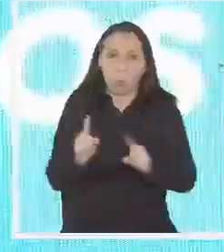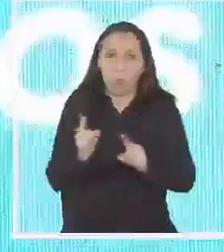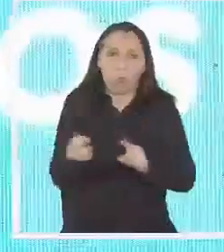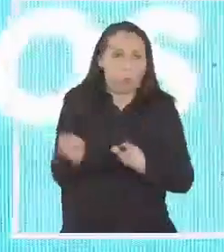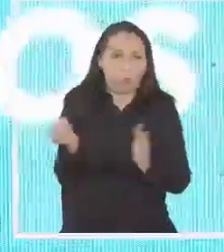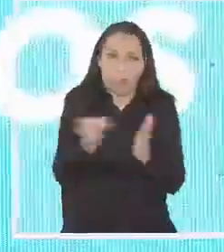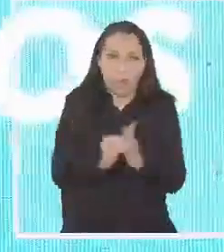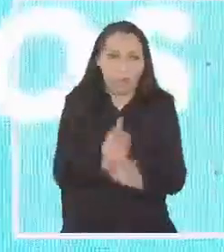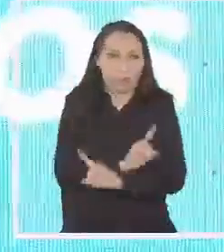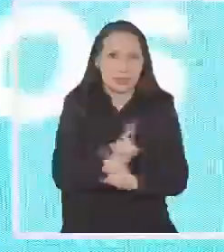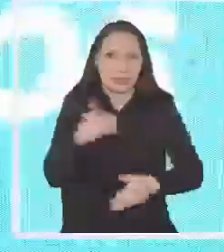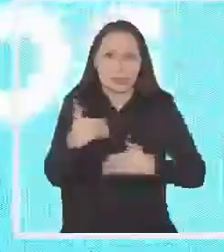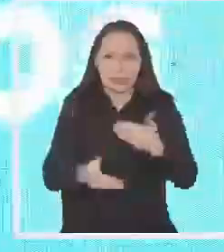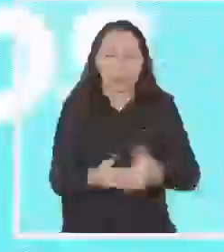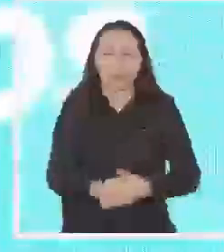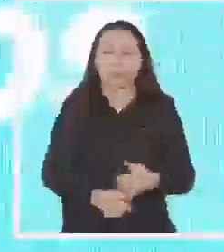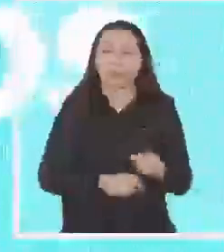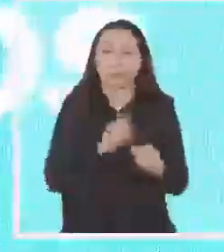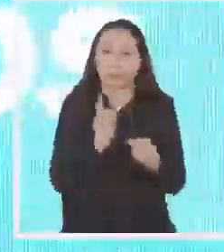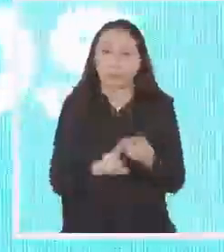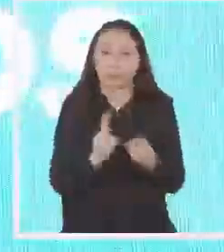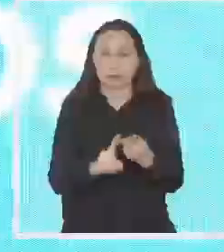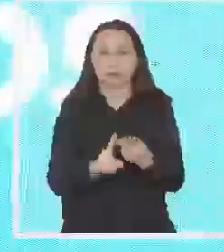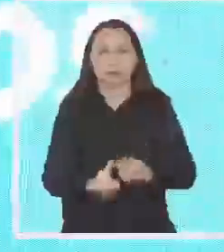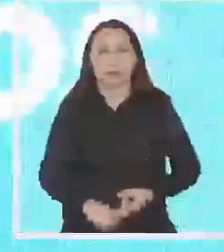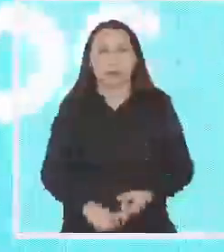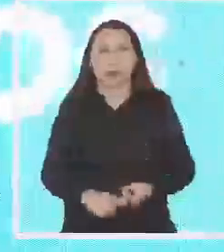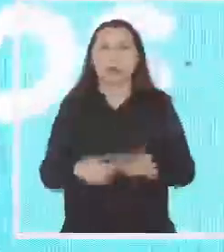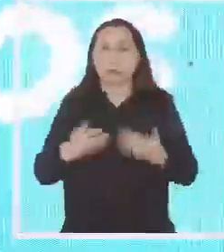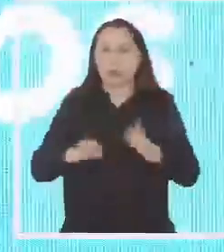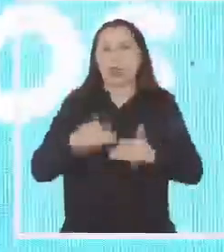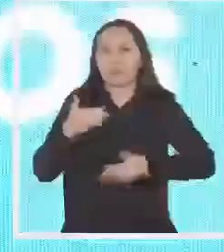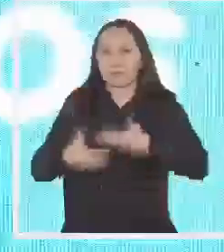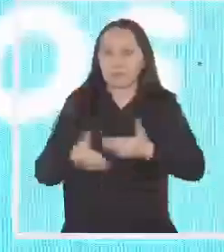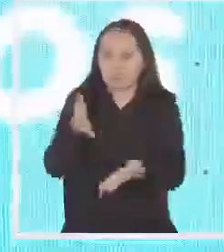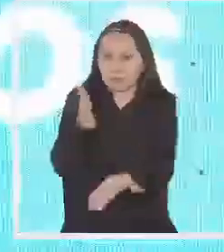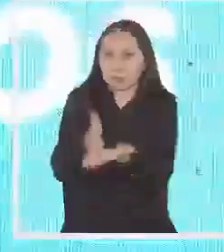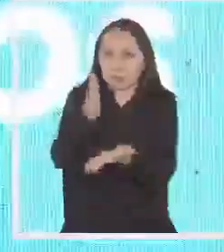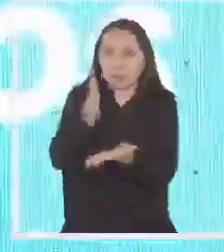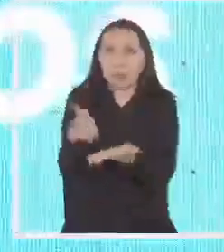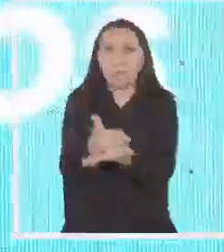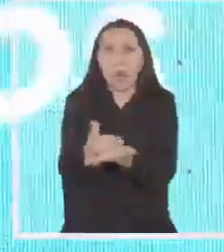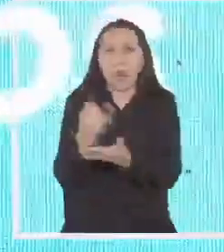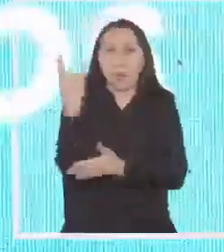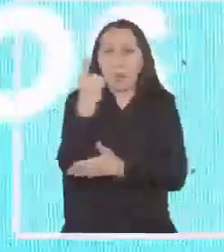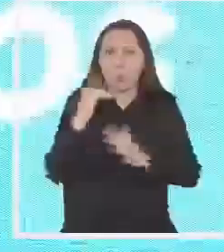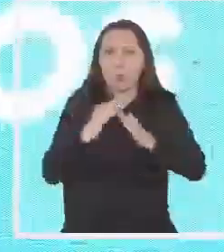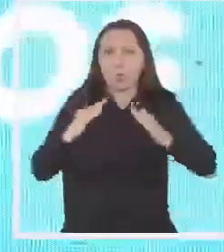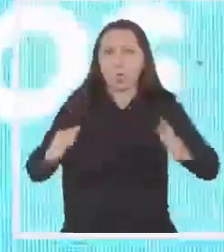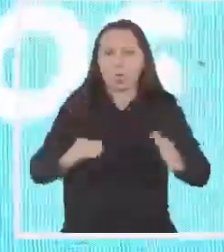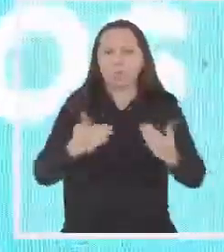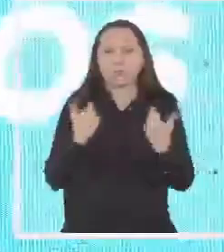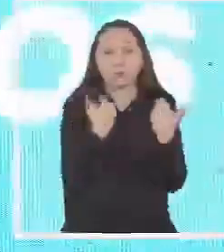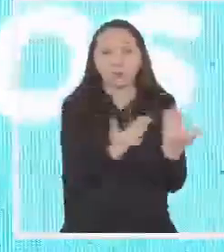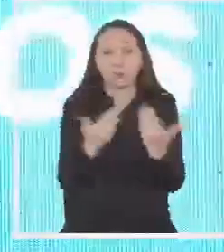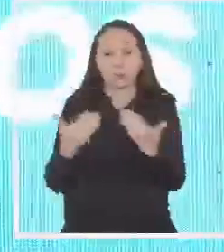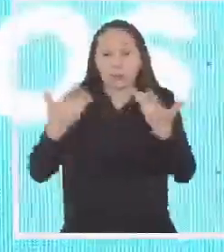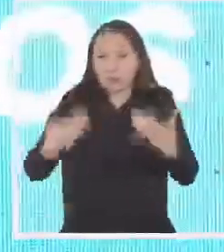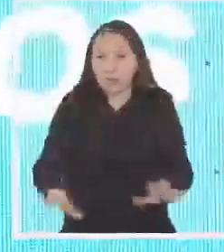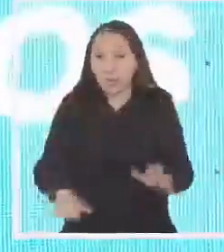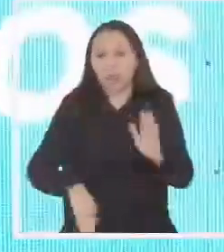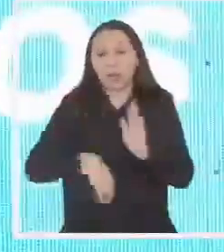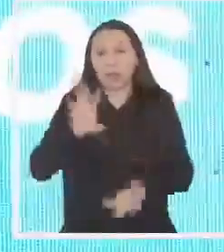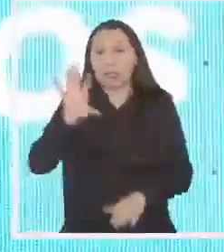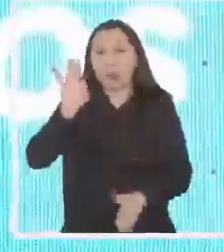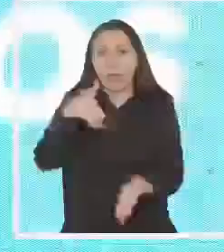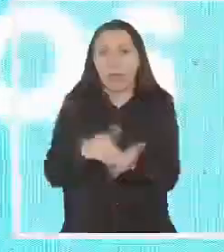pase. Segundo, hemos avanzado firmes con el plan de emergencia habitacional, que a la fecha ya ha entregado más